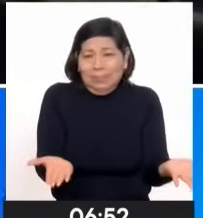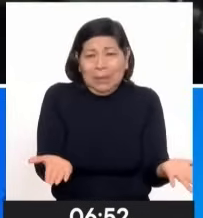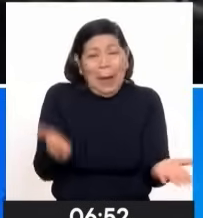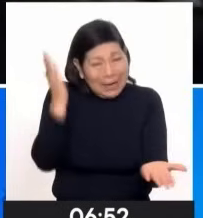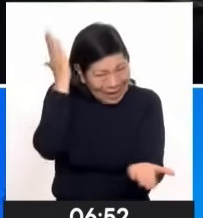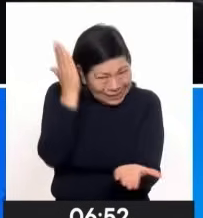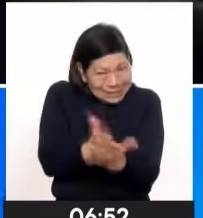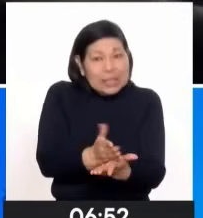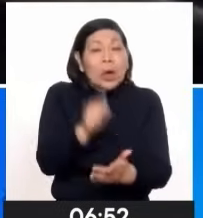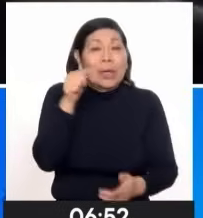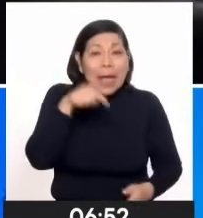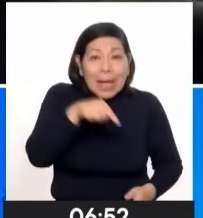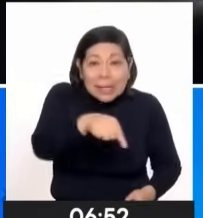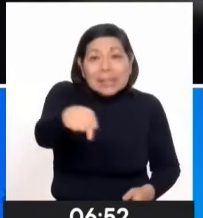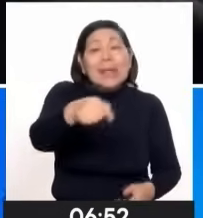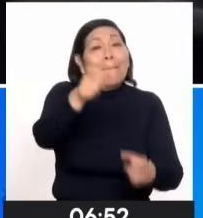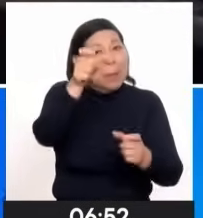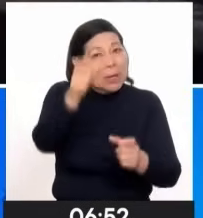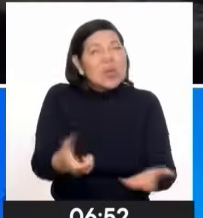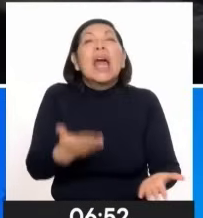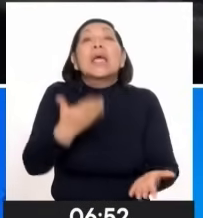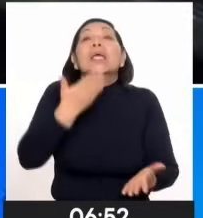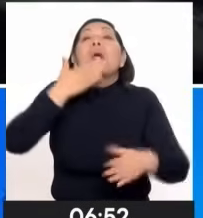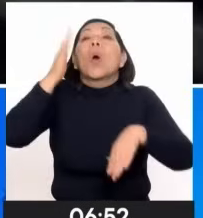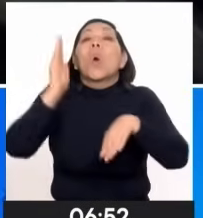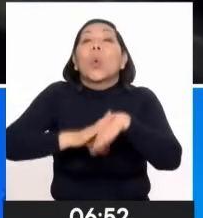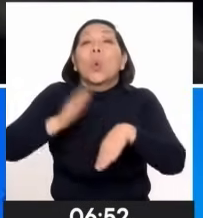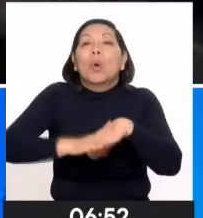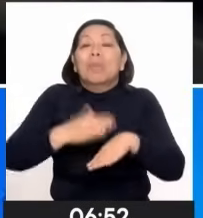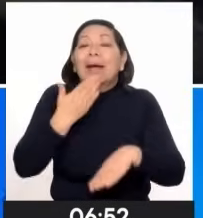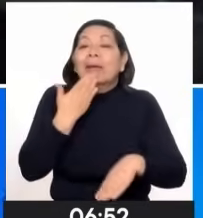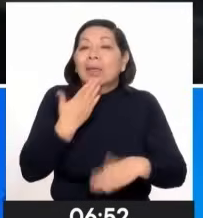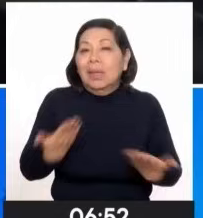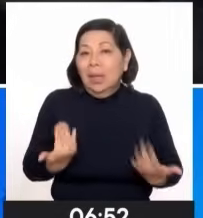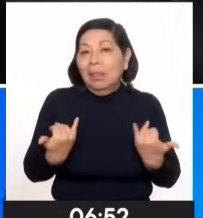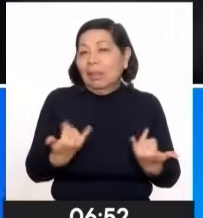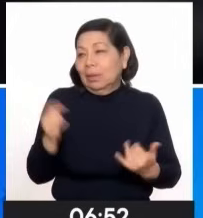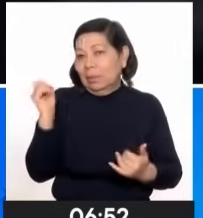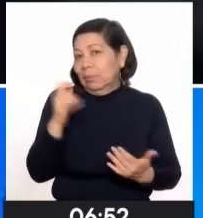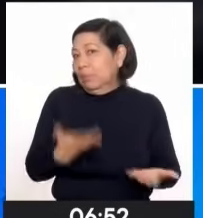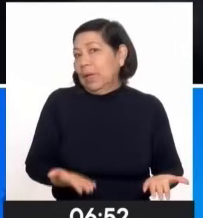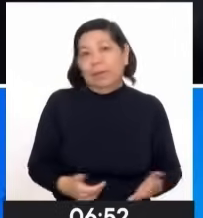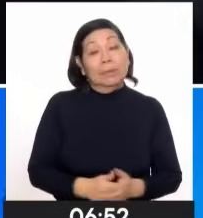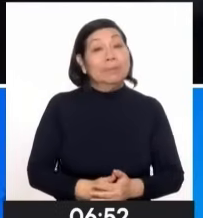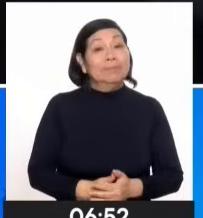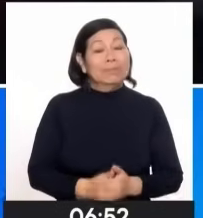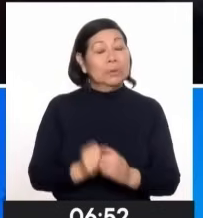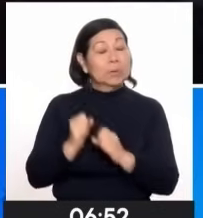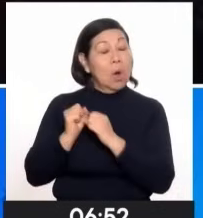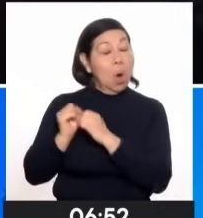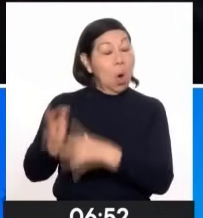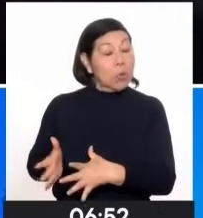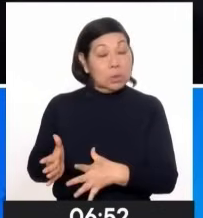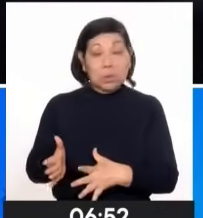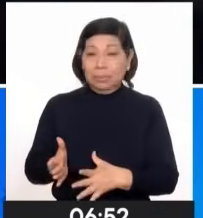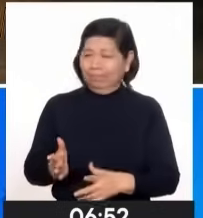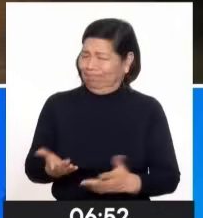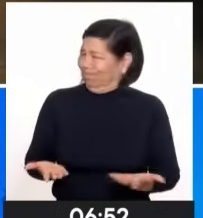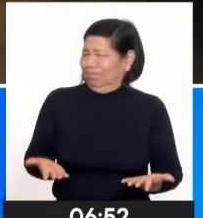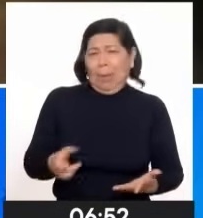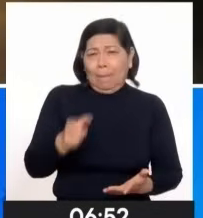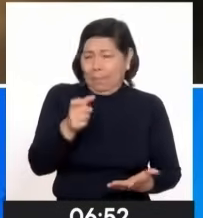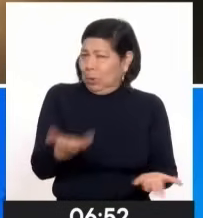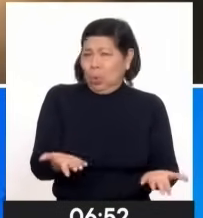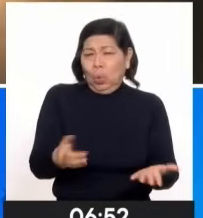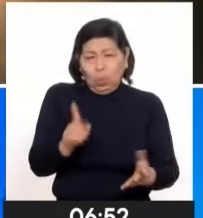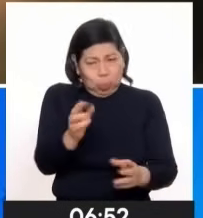sanción correspondiente dar con las personas responsables de este terrible hecho y el repudio de todos no porque Lamentablemente son personas que